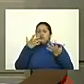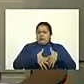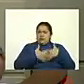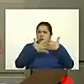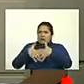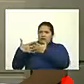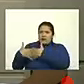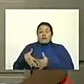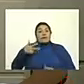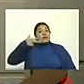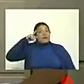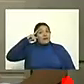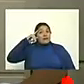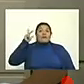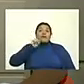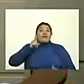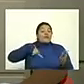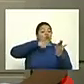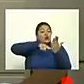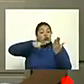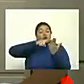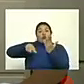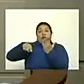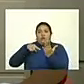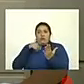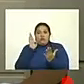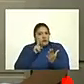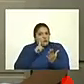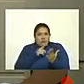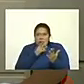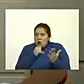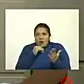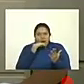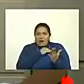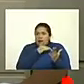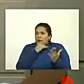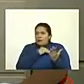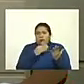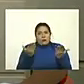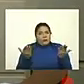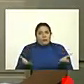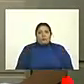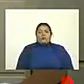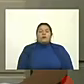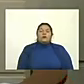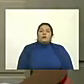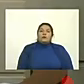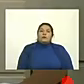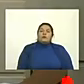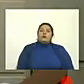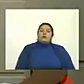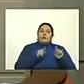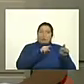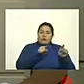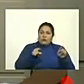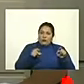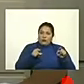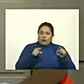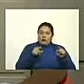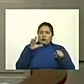contratos ficticios, y ahora voy a hablar un poco de esto, que es en la fase subsiguiente. O sea, tenemos esos